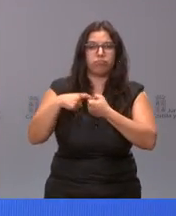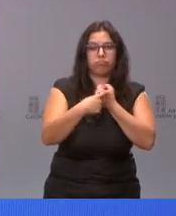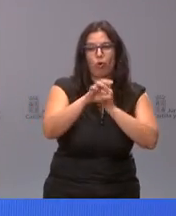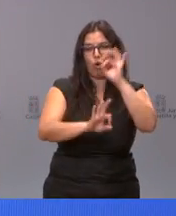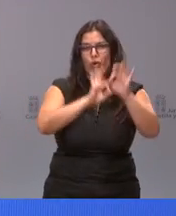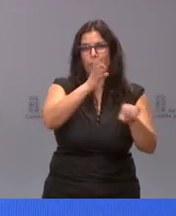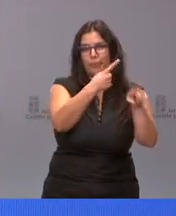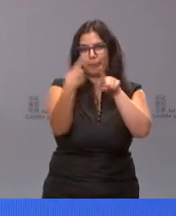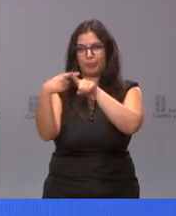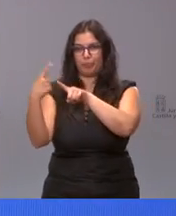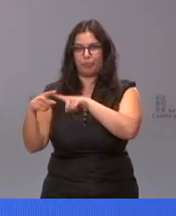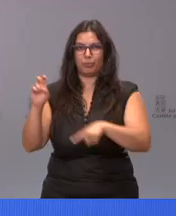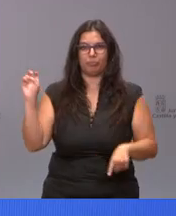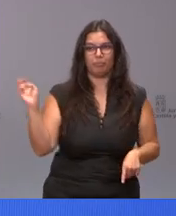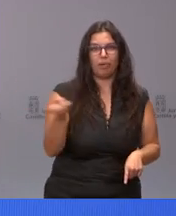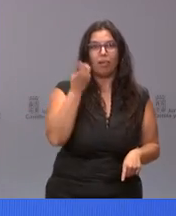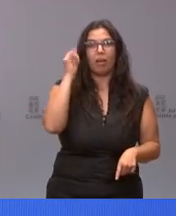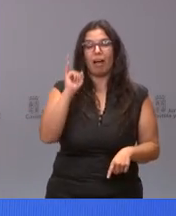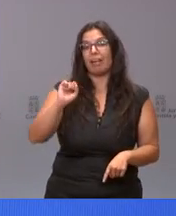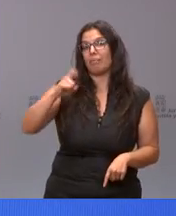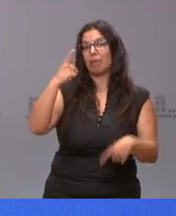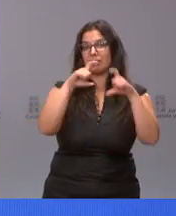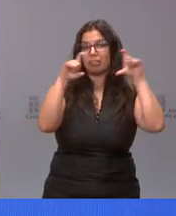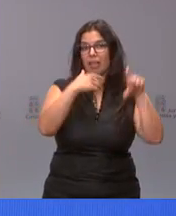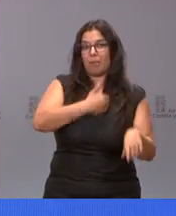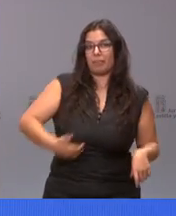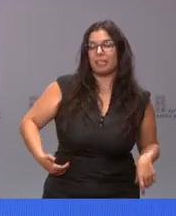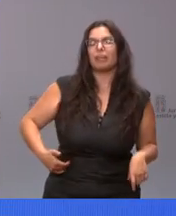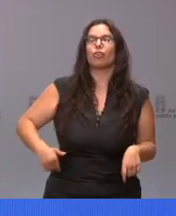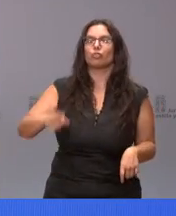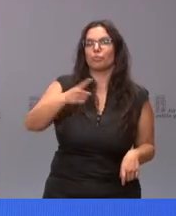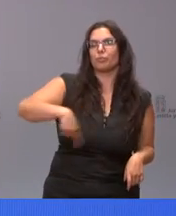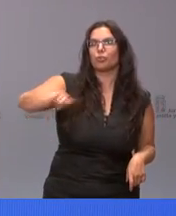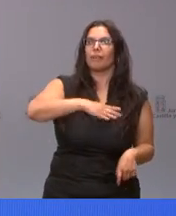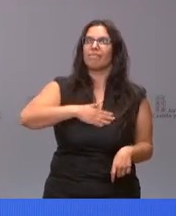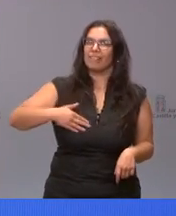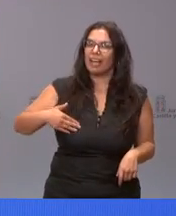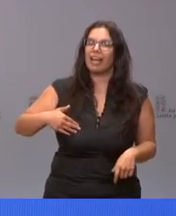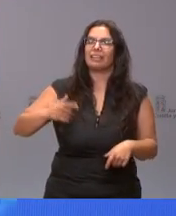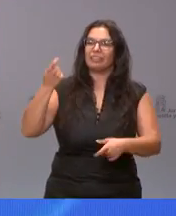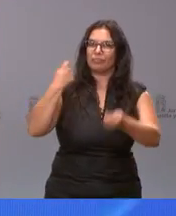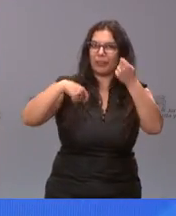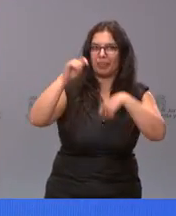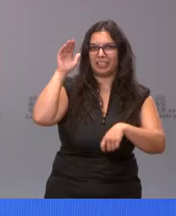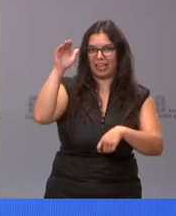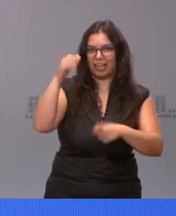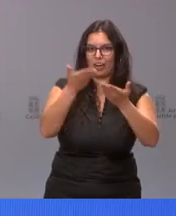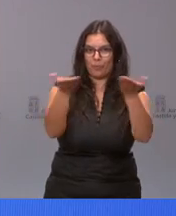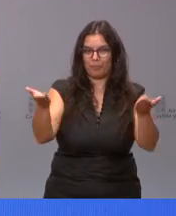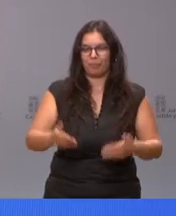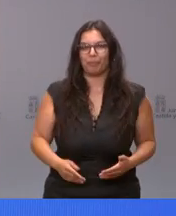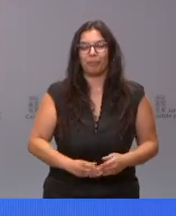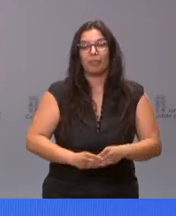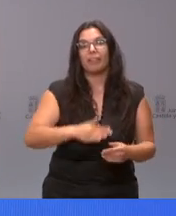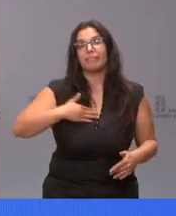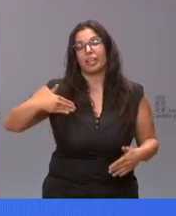u otro estáis aquí presentes y, sobre todo, los empresarios que tenéis voluntad de exportar. Quiero